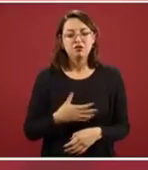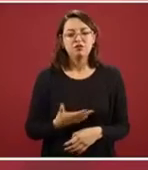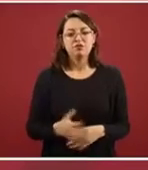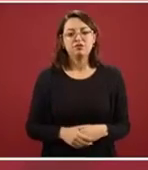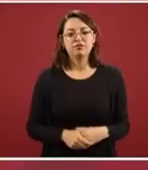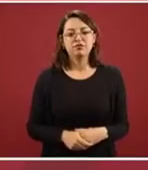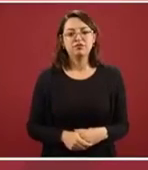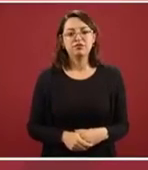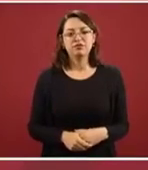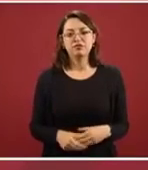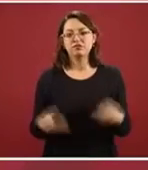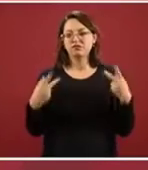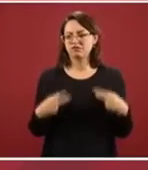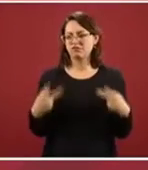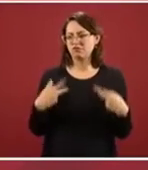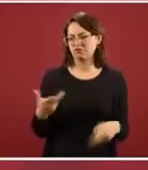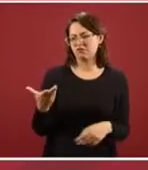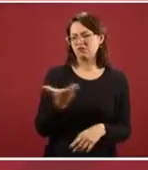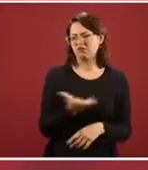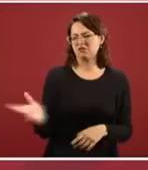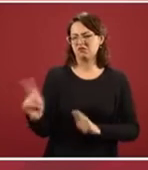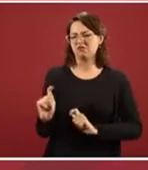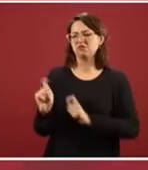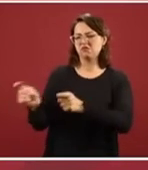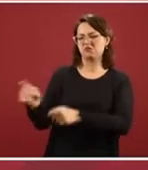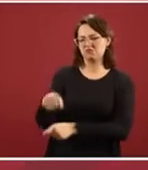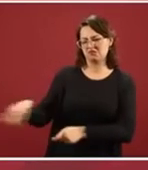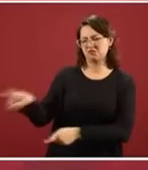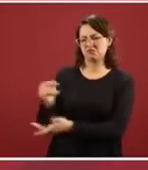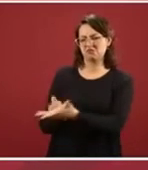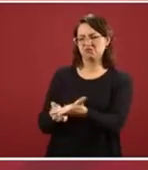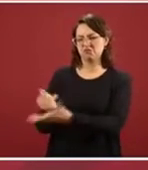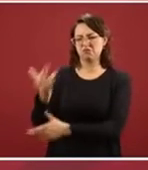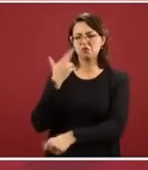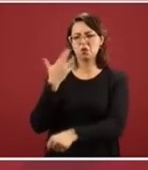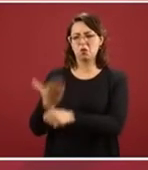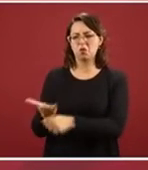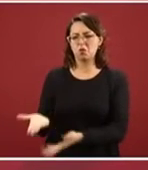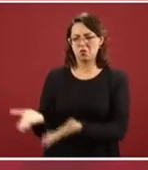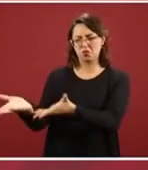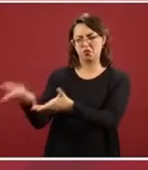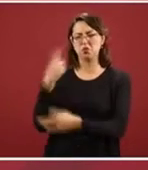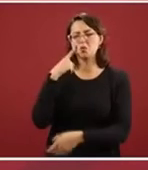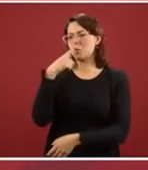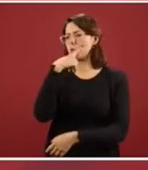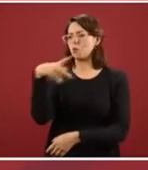pueden ser las personas las que hagan justicia por su